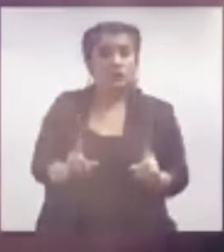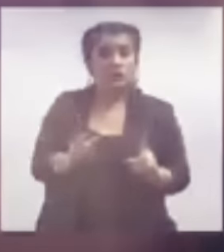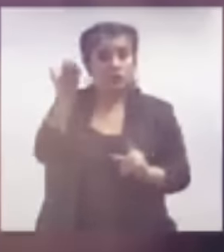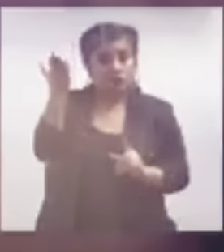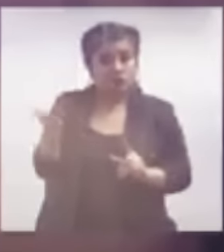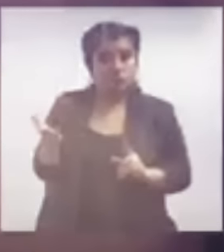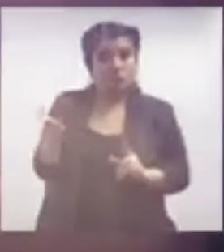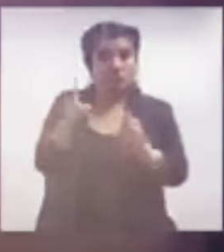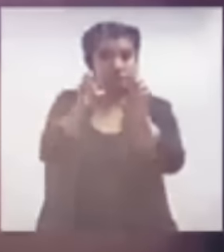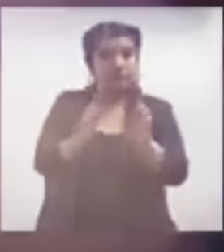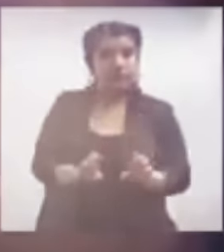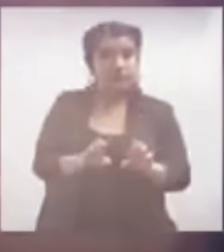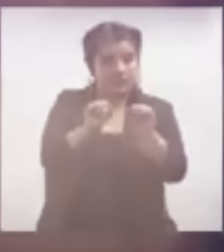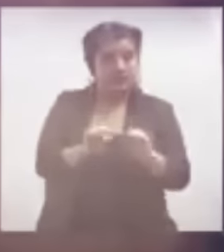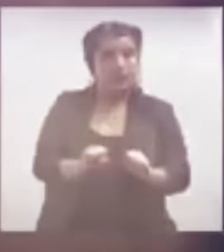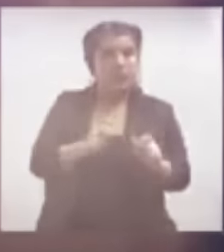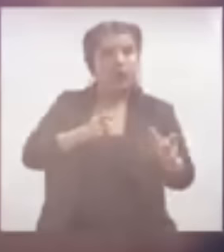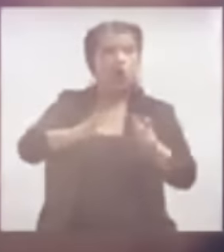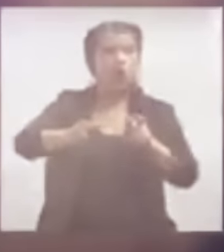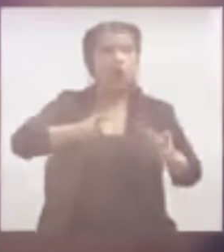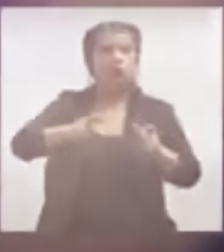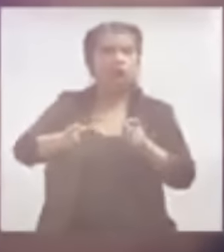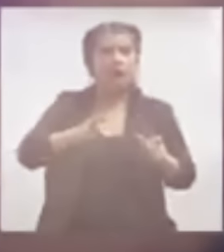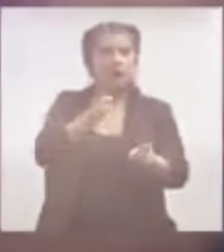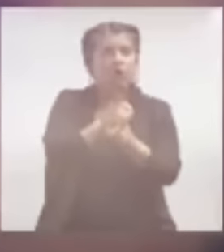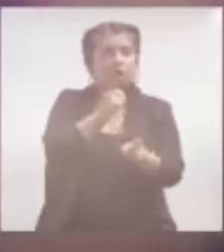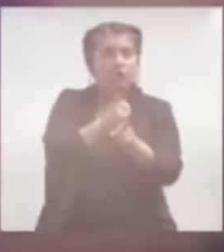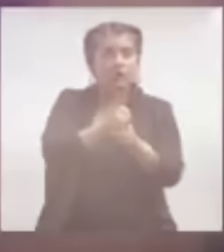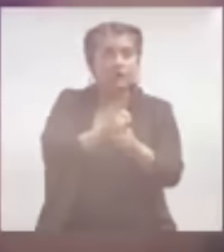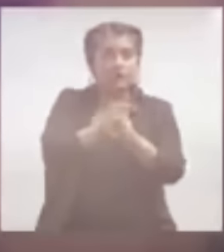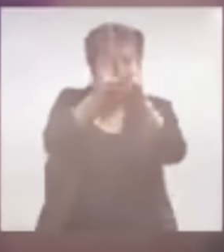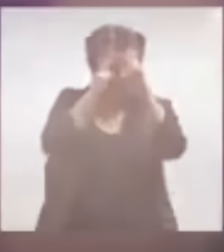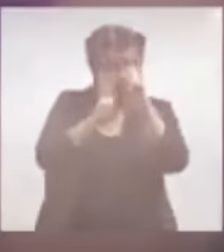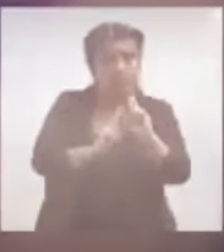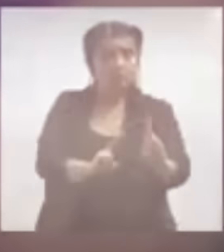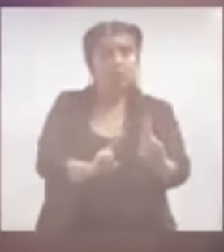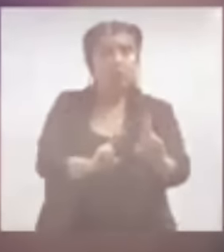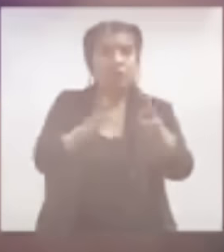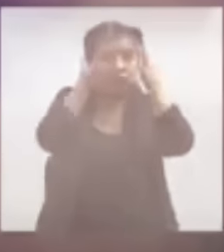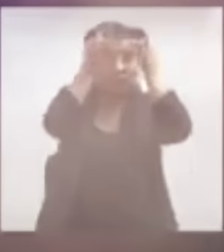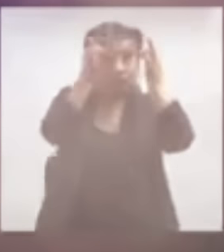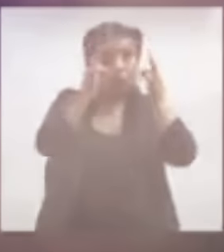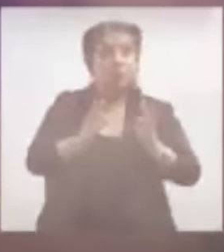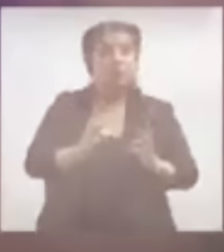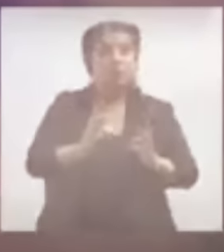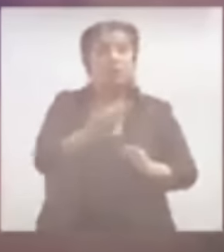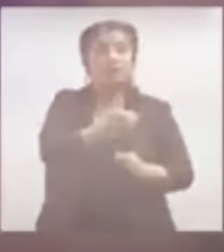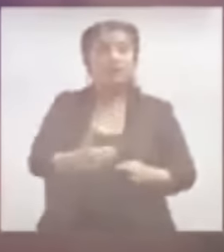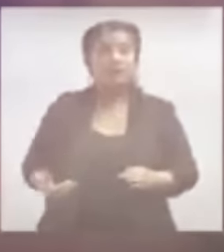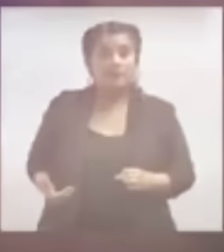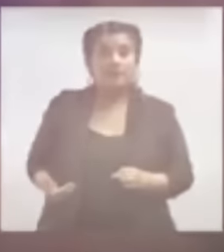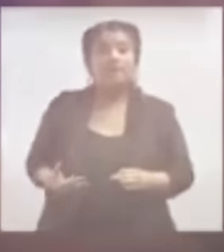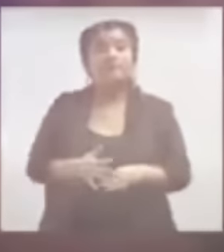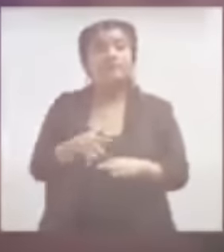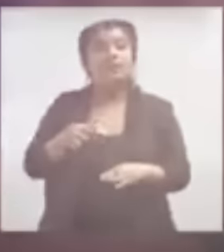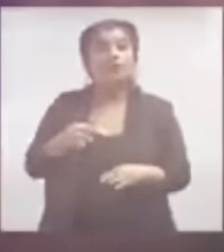persona que podía dirigir correctamente y respetando ciertos acuerdos, presidente, los destinos de